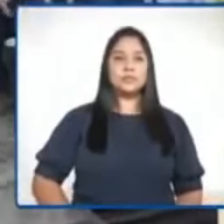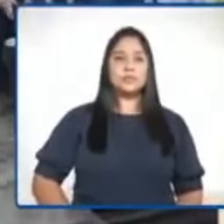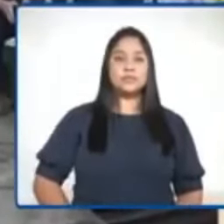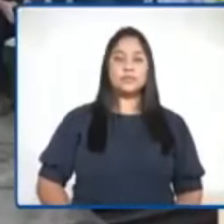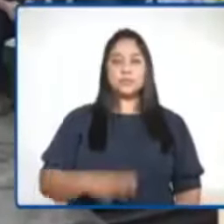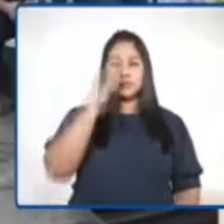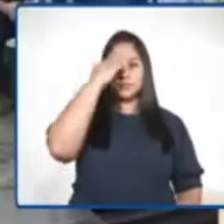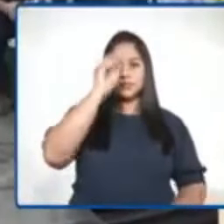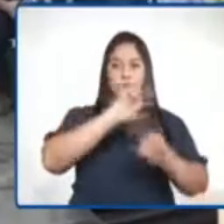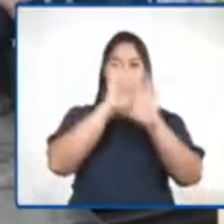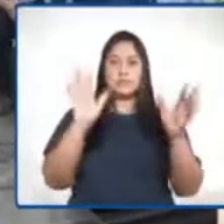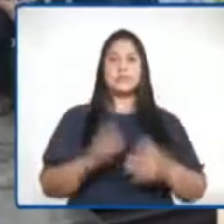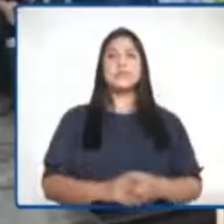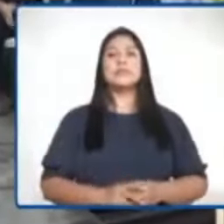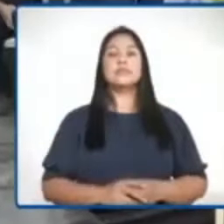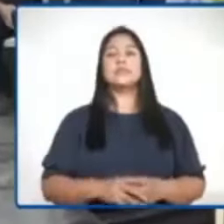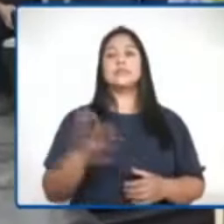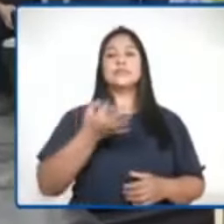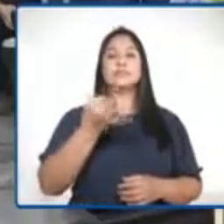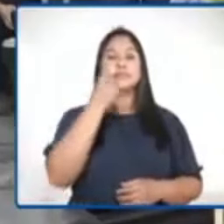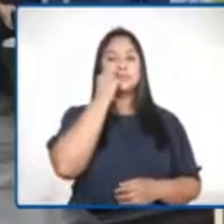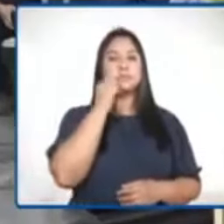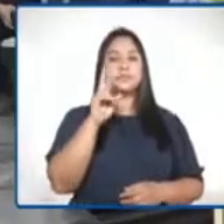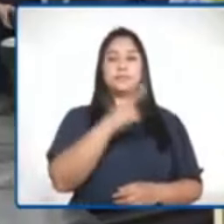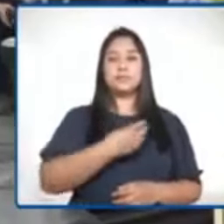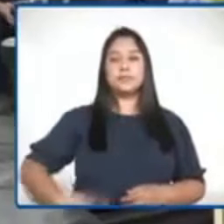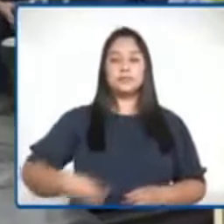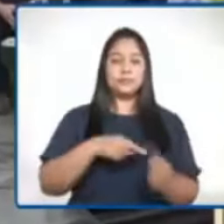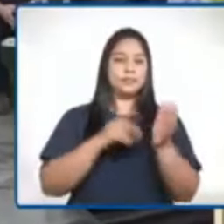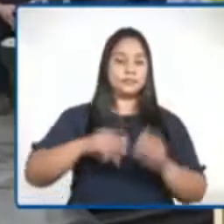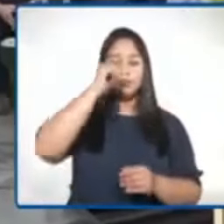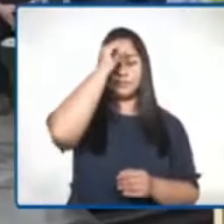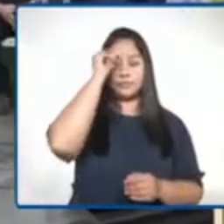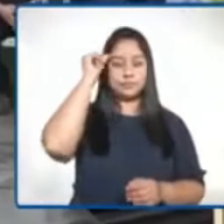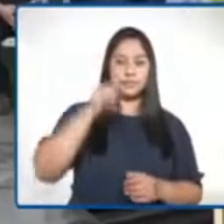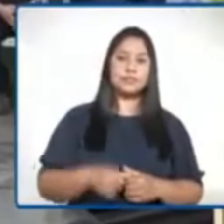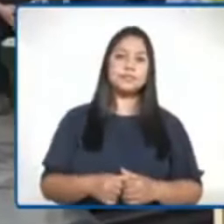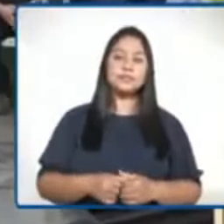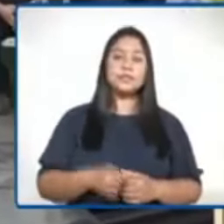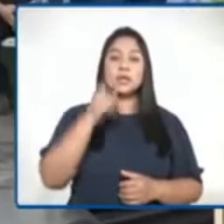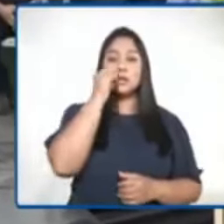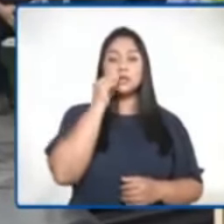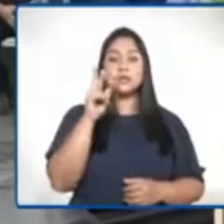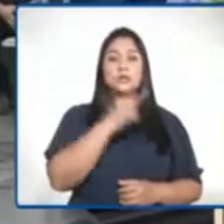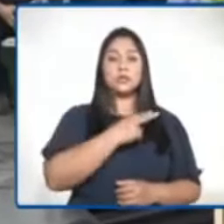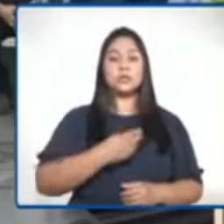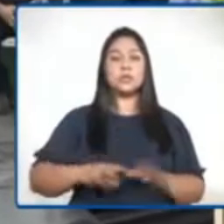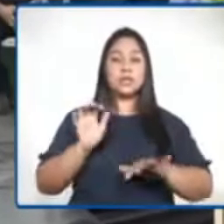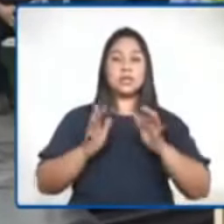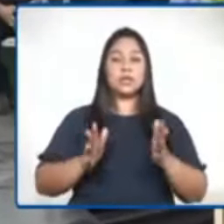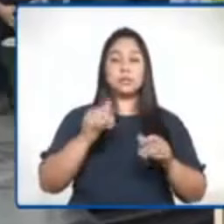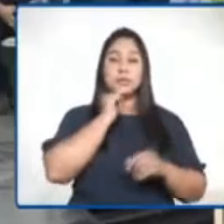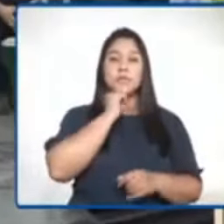Muy buenos días, excelentísimo señor presidente de la República, otro Alejandro Yamatei, señor secretario privado, señor gobernador,